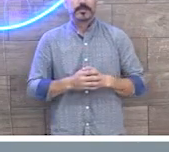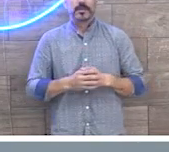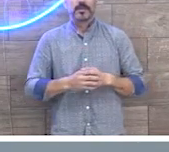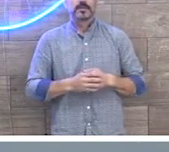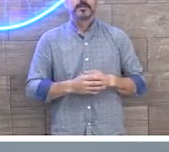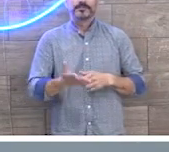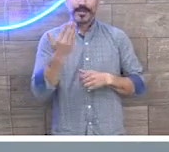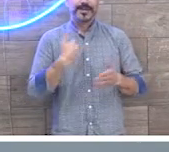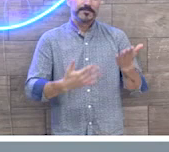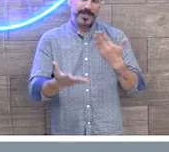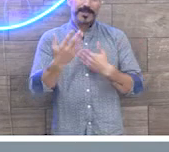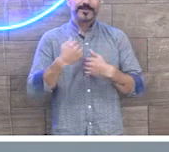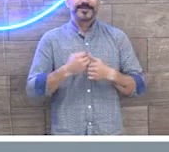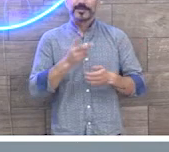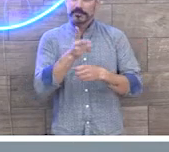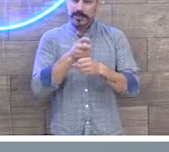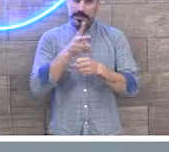acercarse. Aquí van a conocer